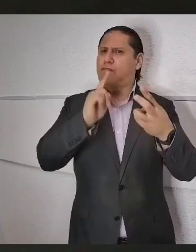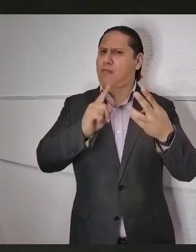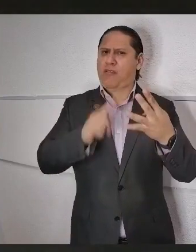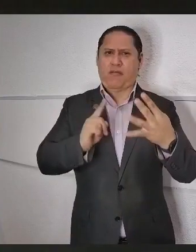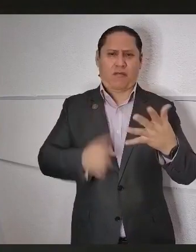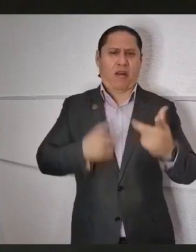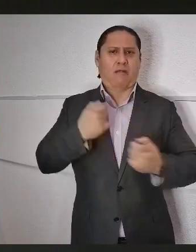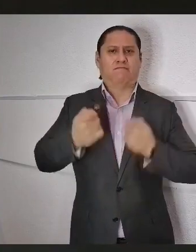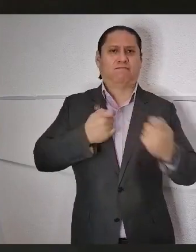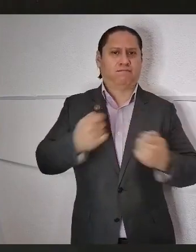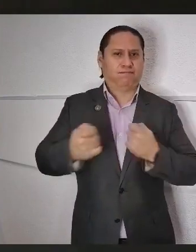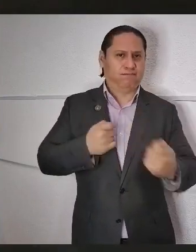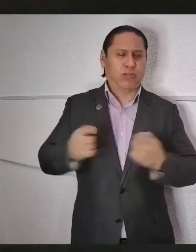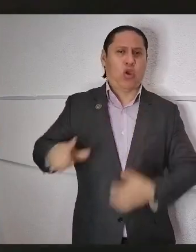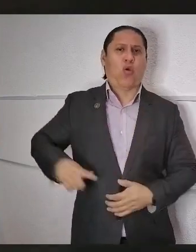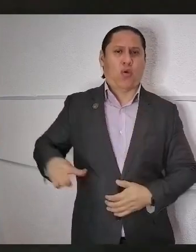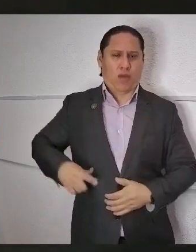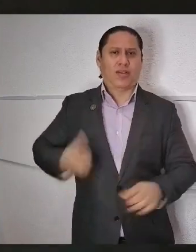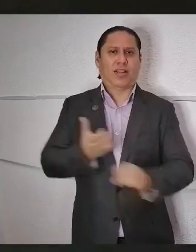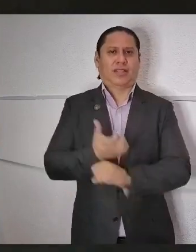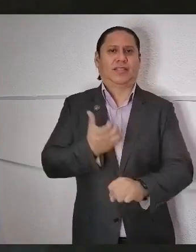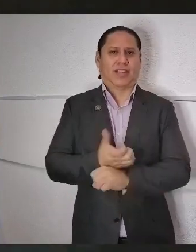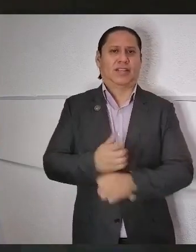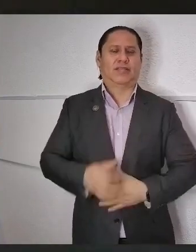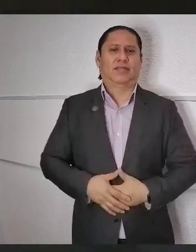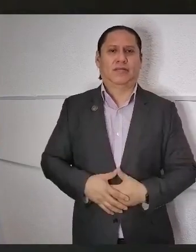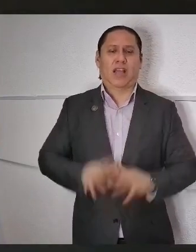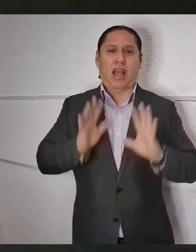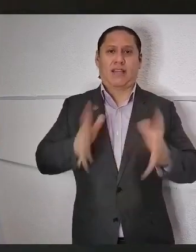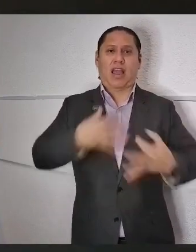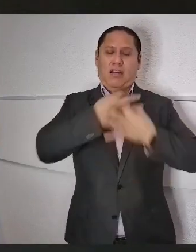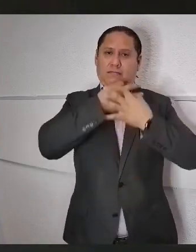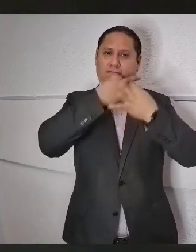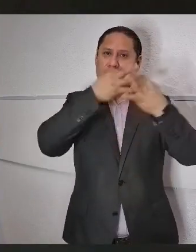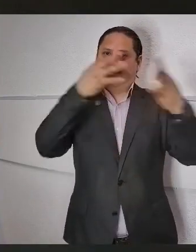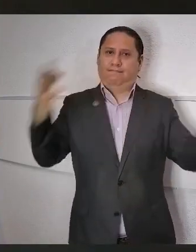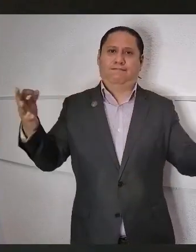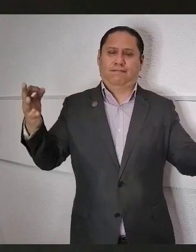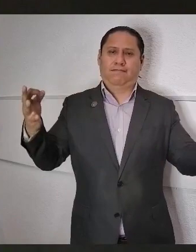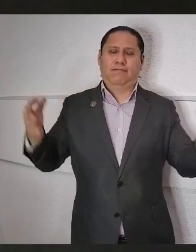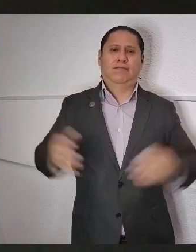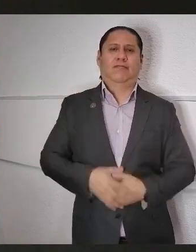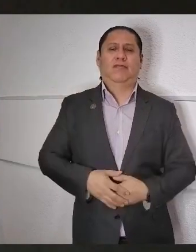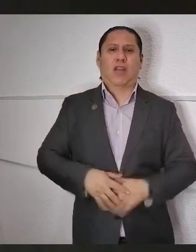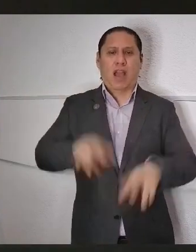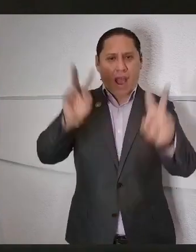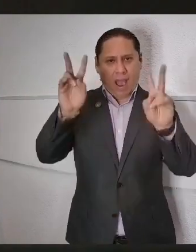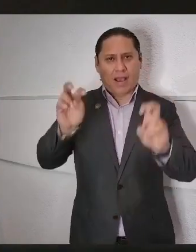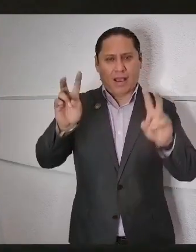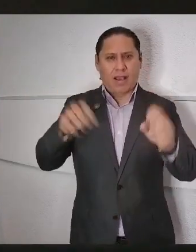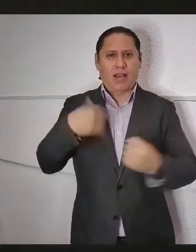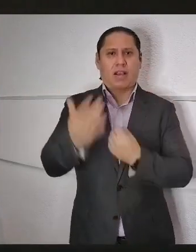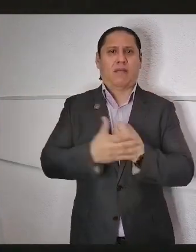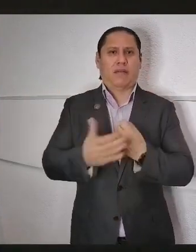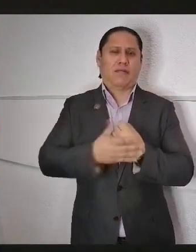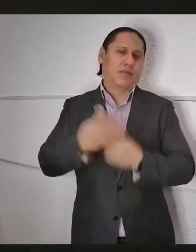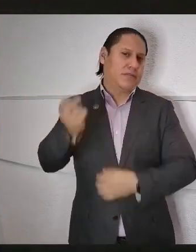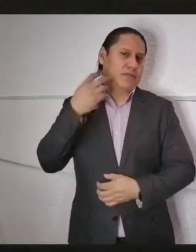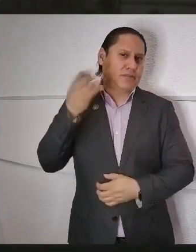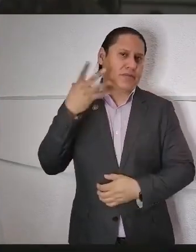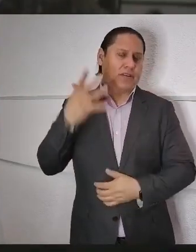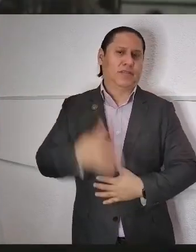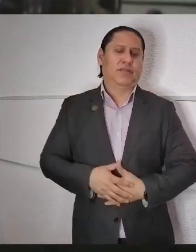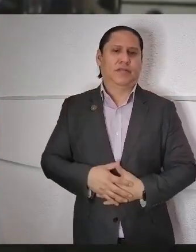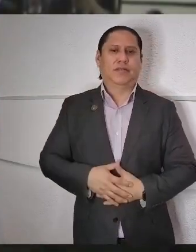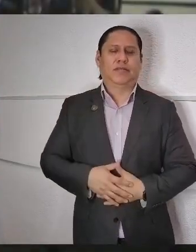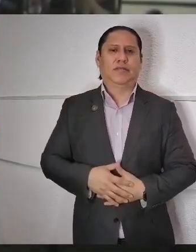la administración pública estatal. Está debidamente anunciado el asunto que se tratará en la próxima sesión